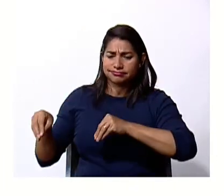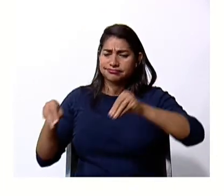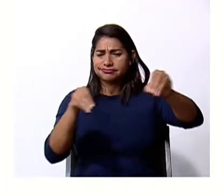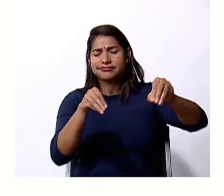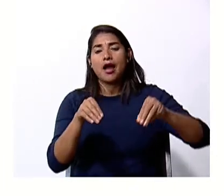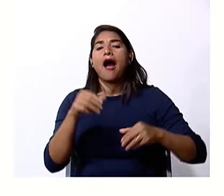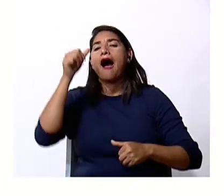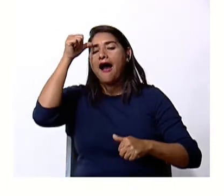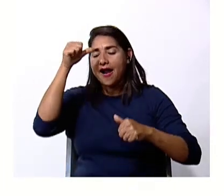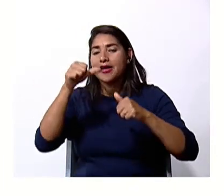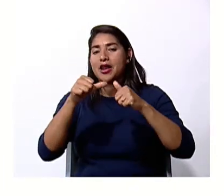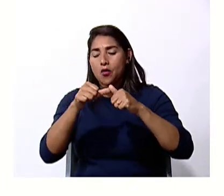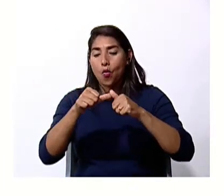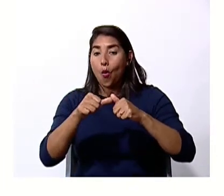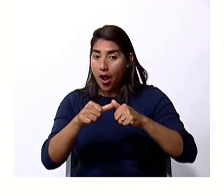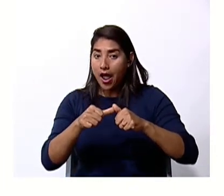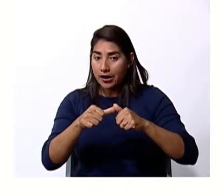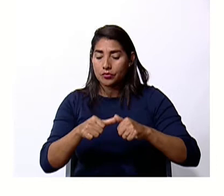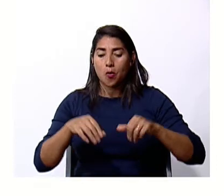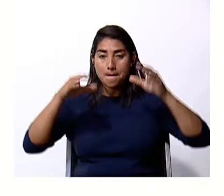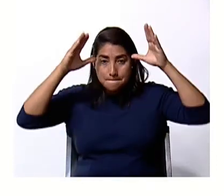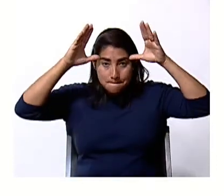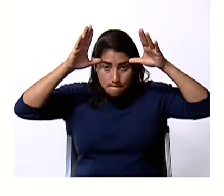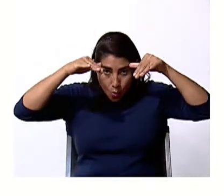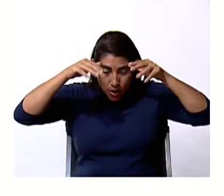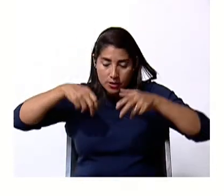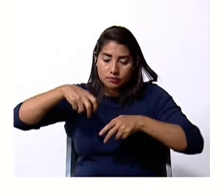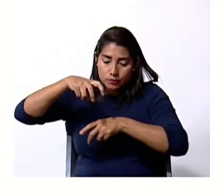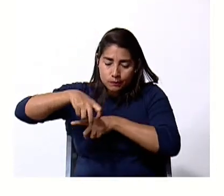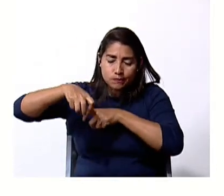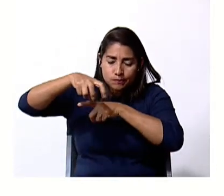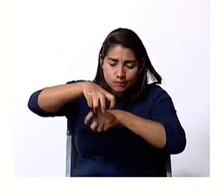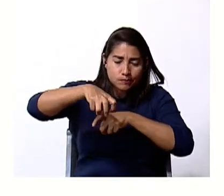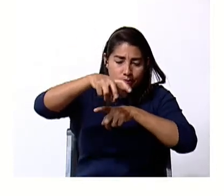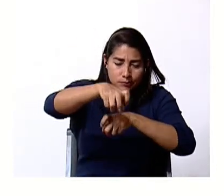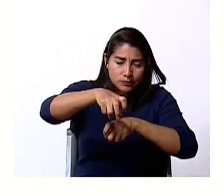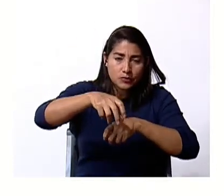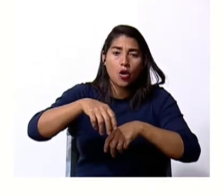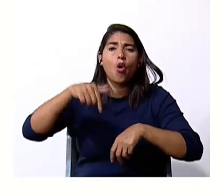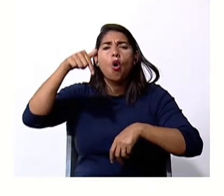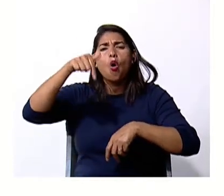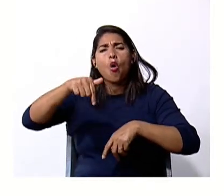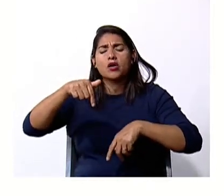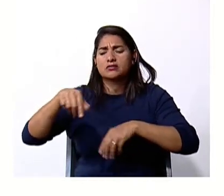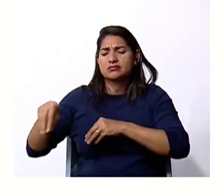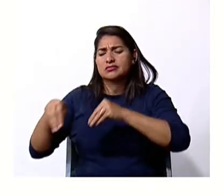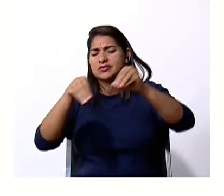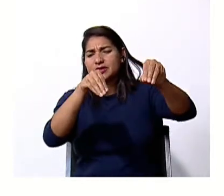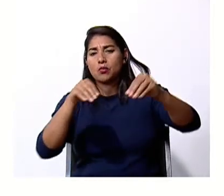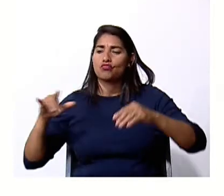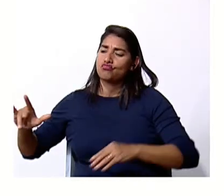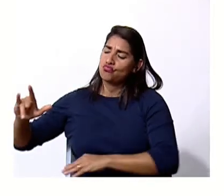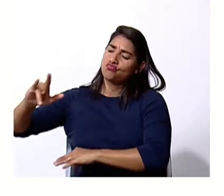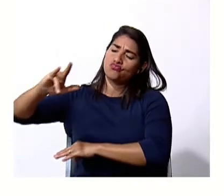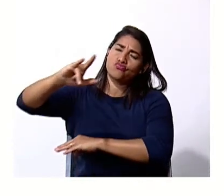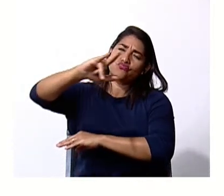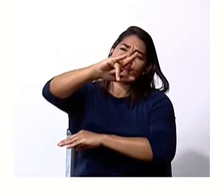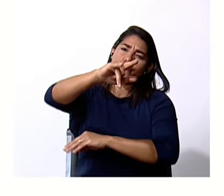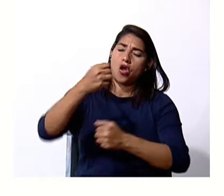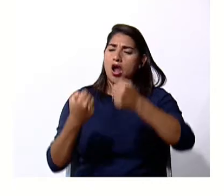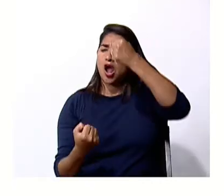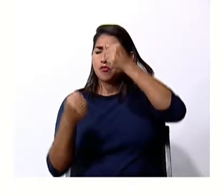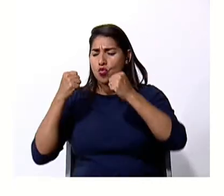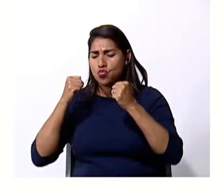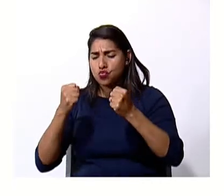se transportaba a través del camino de mulas. Y hoy el transporte es aéreo,